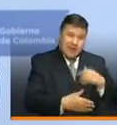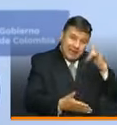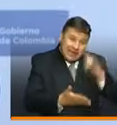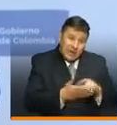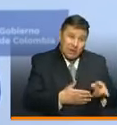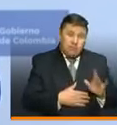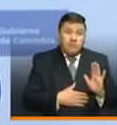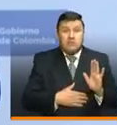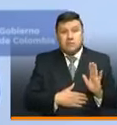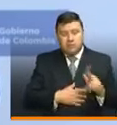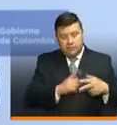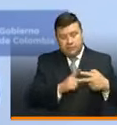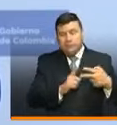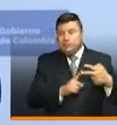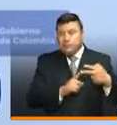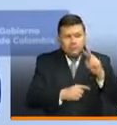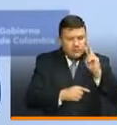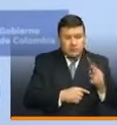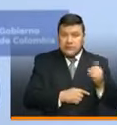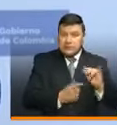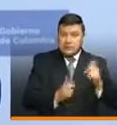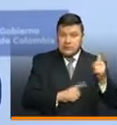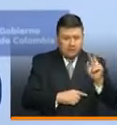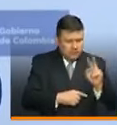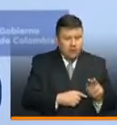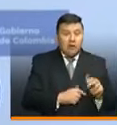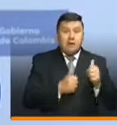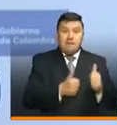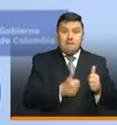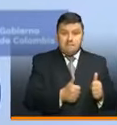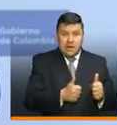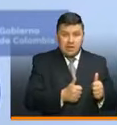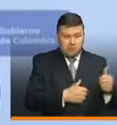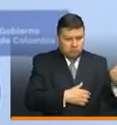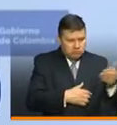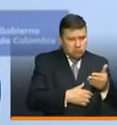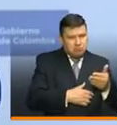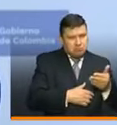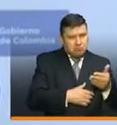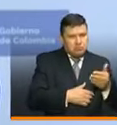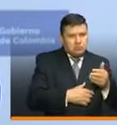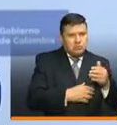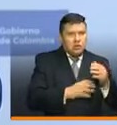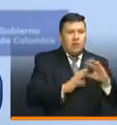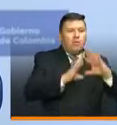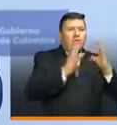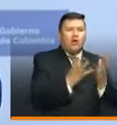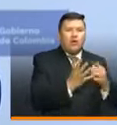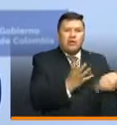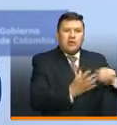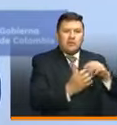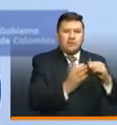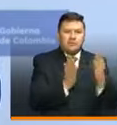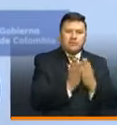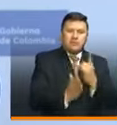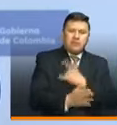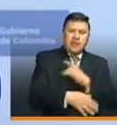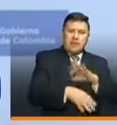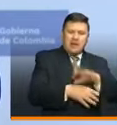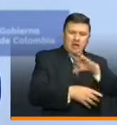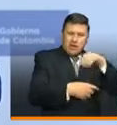que dos cosas que habíamos visto que ya estaban funcionando un poquito en el universo de la academia de